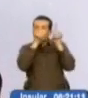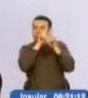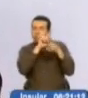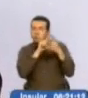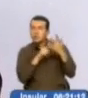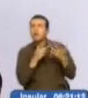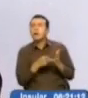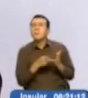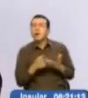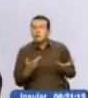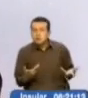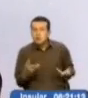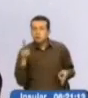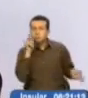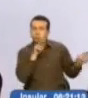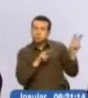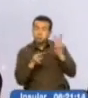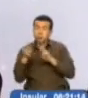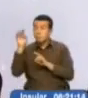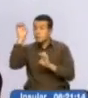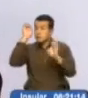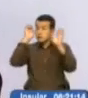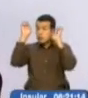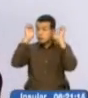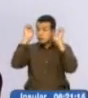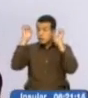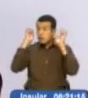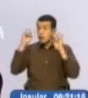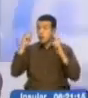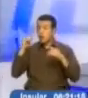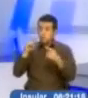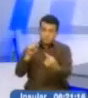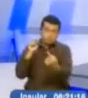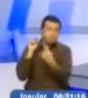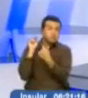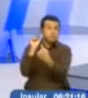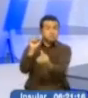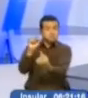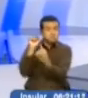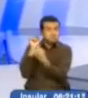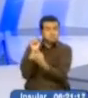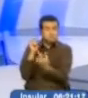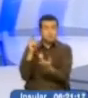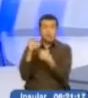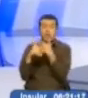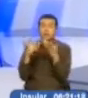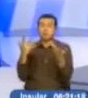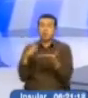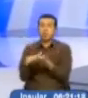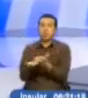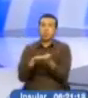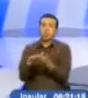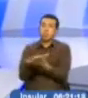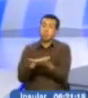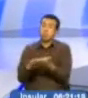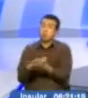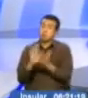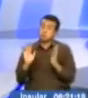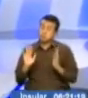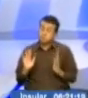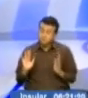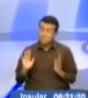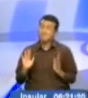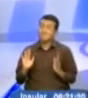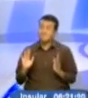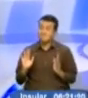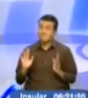está sucediendo. Pero esta estrategia violenta de los candidatos de uno y otro lado está oscureciendo el panorama. Nos está dejando